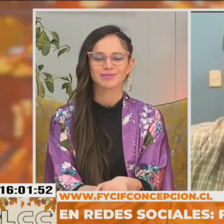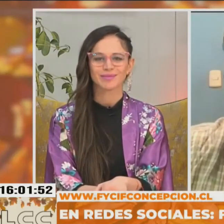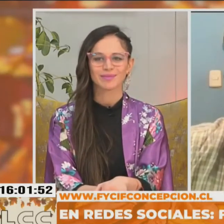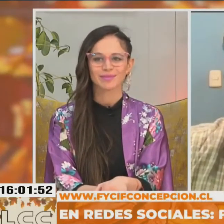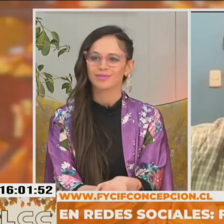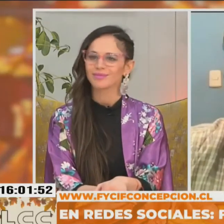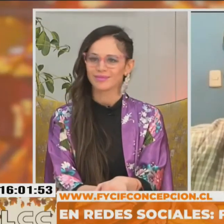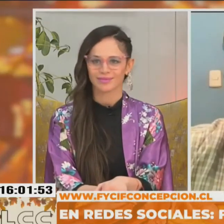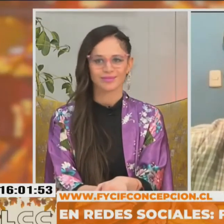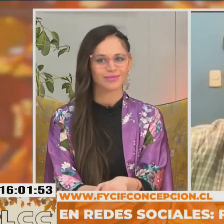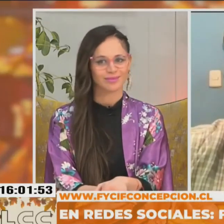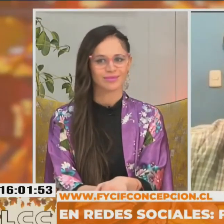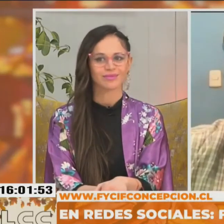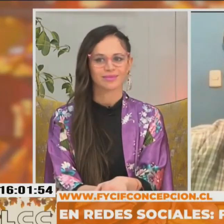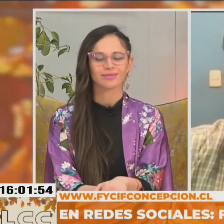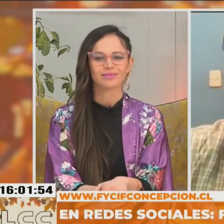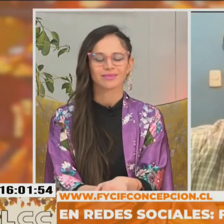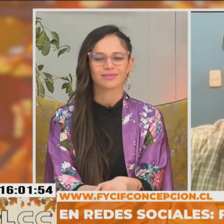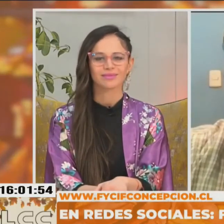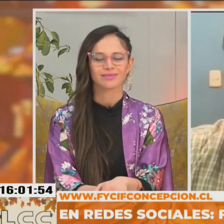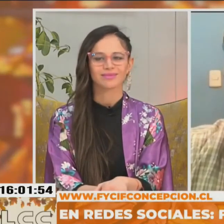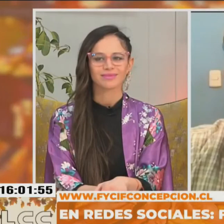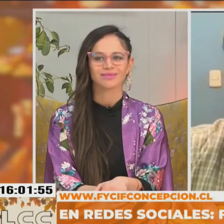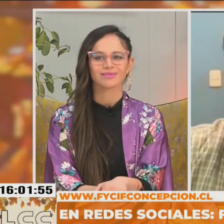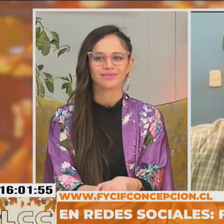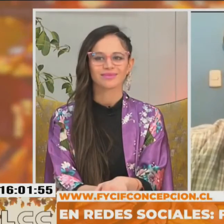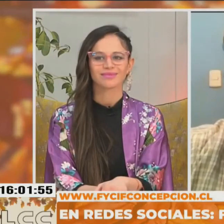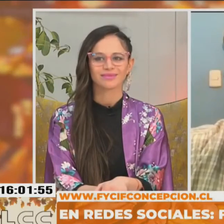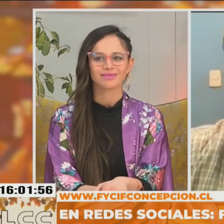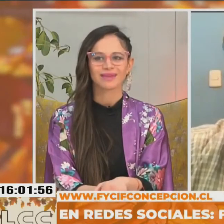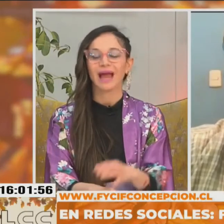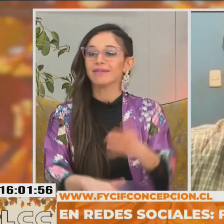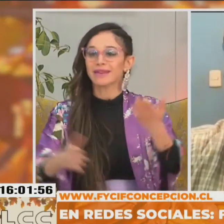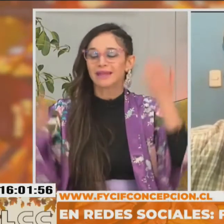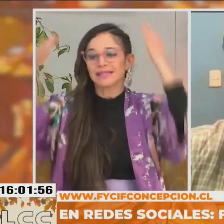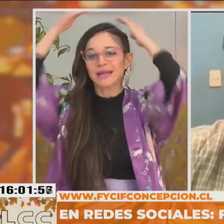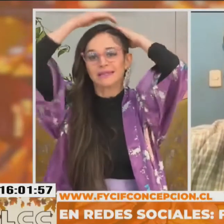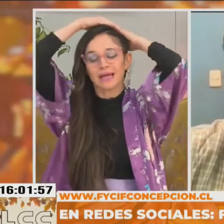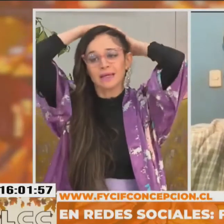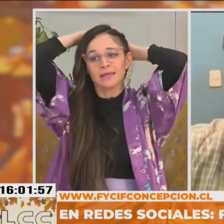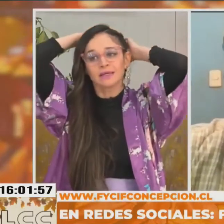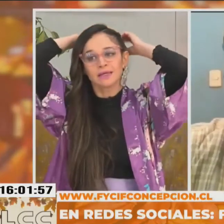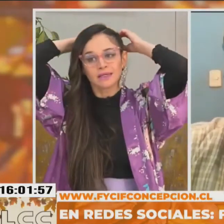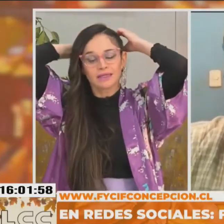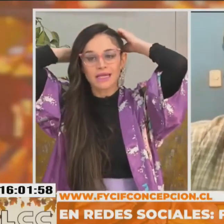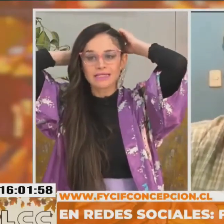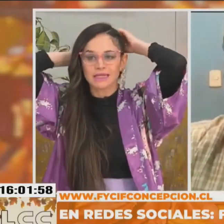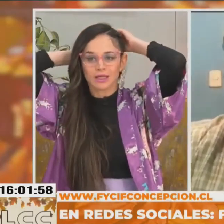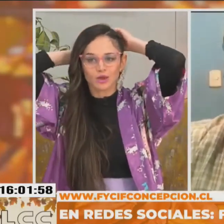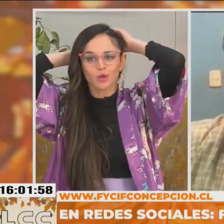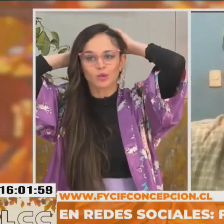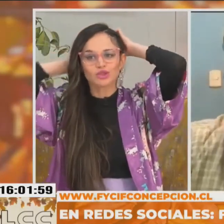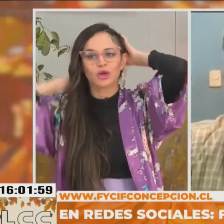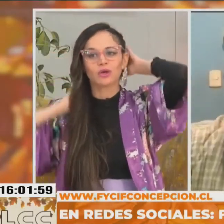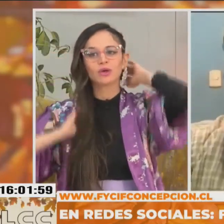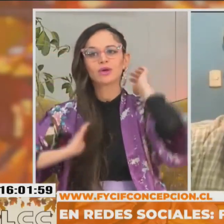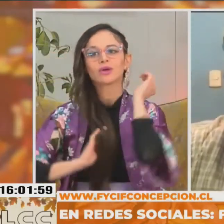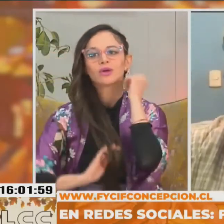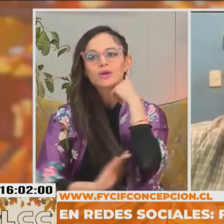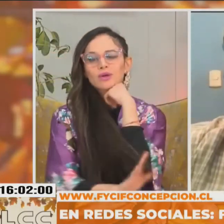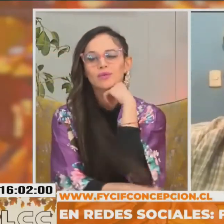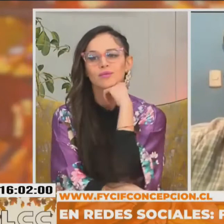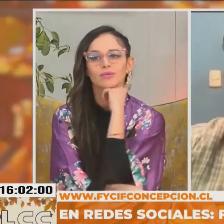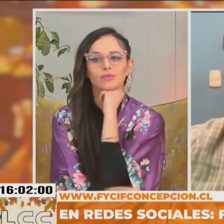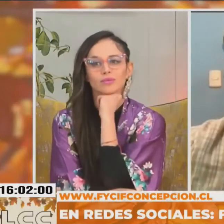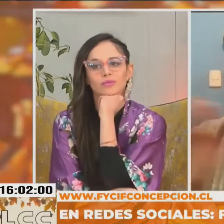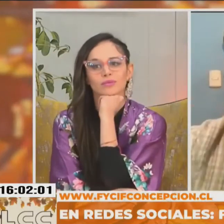ustedes quieran ir, una invitación igual, visiten nuestro Instagram, tenemos un concurso actualmente. A ver, ¿de qué se trata? ¿De qué se trata el concurso? Para un libro, tienen